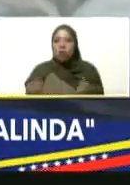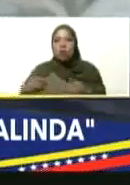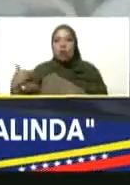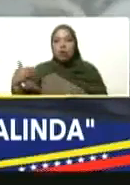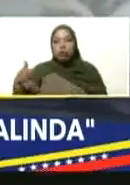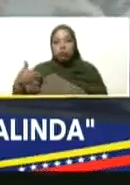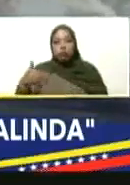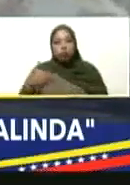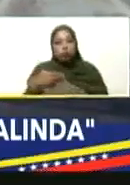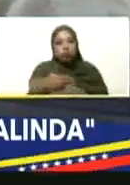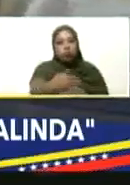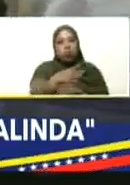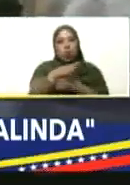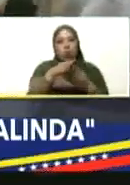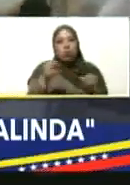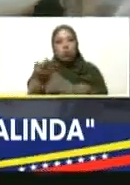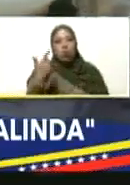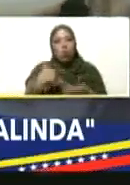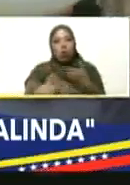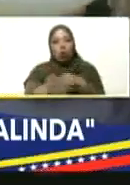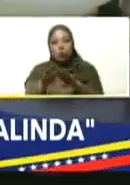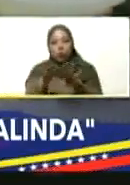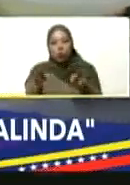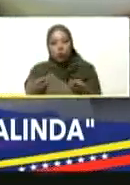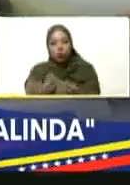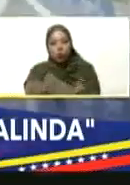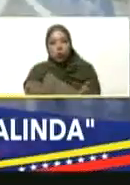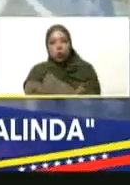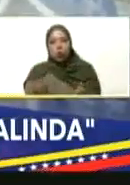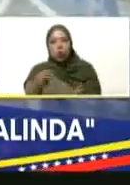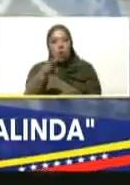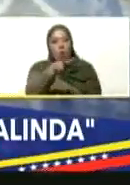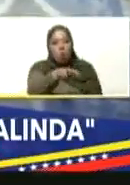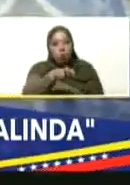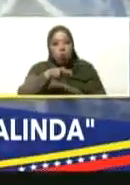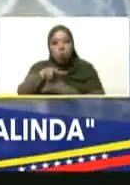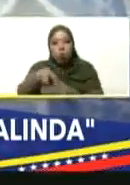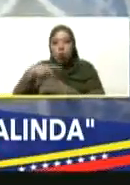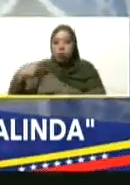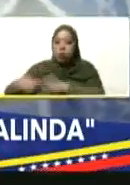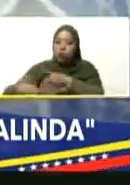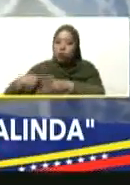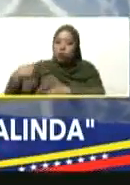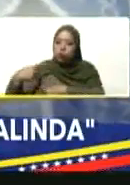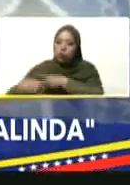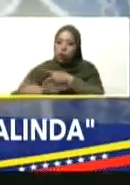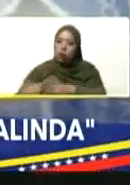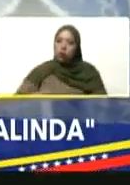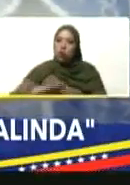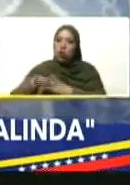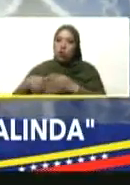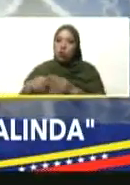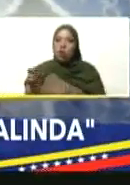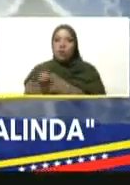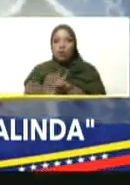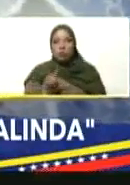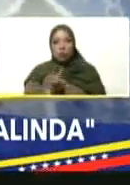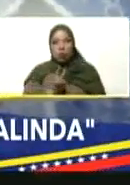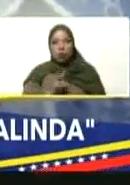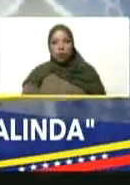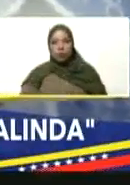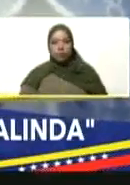piscicultura. Por todos lados estamos sembrando, sembrando, sembrando, produciendo, produciendo y produciendo alimentos